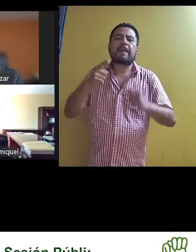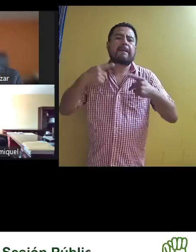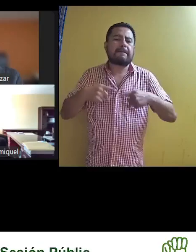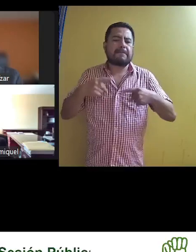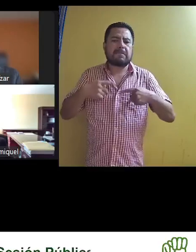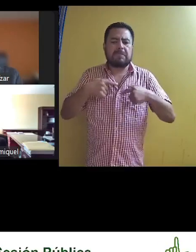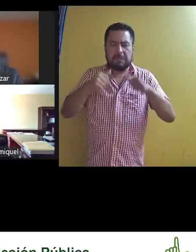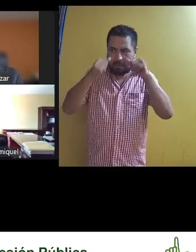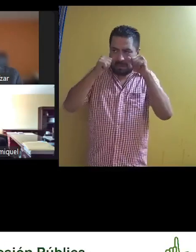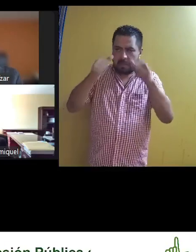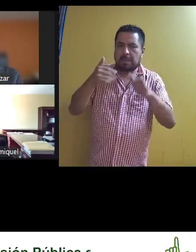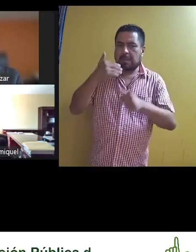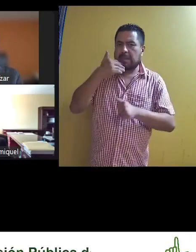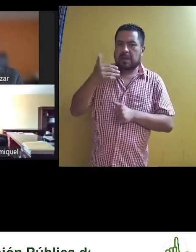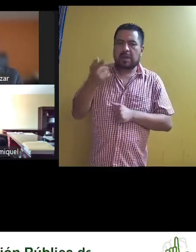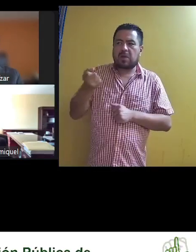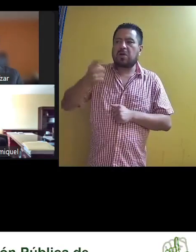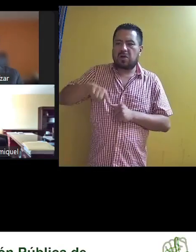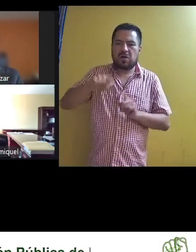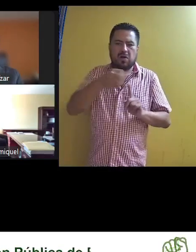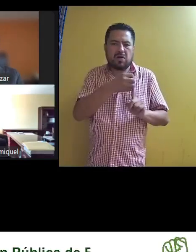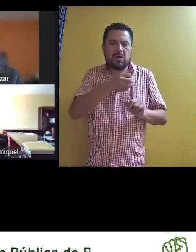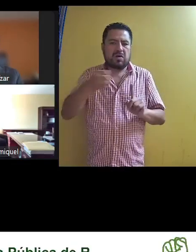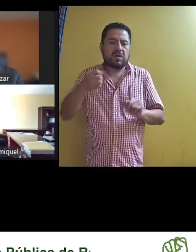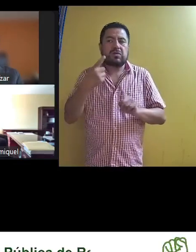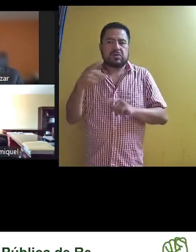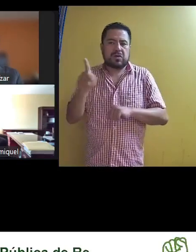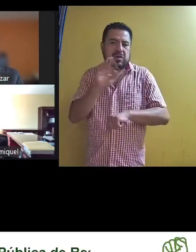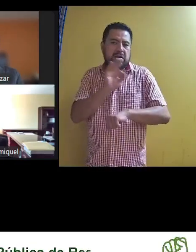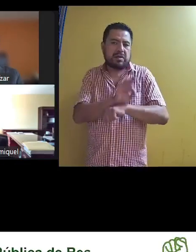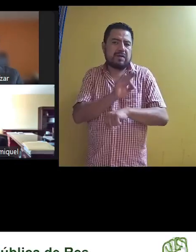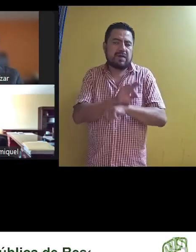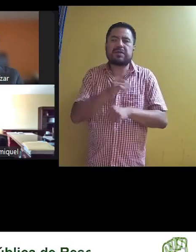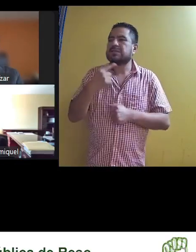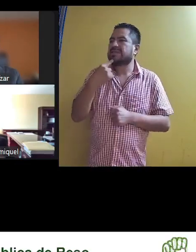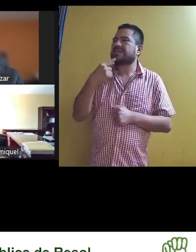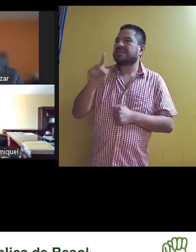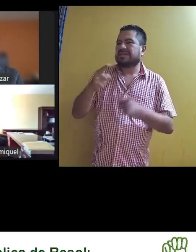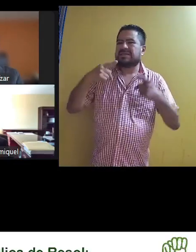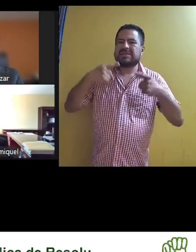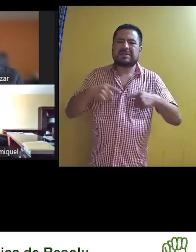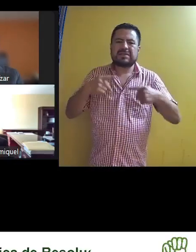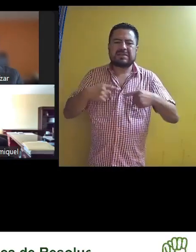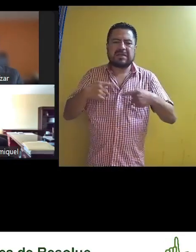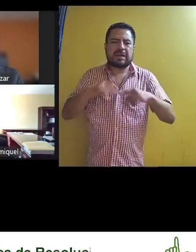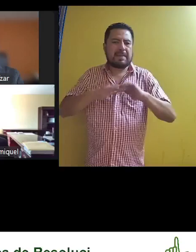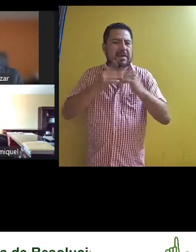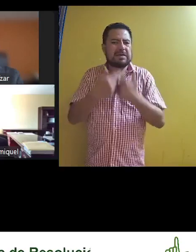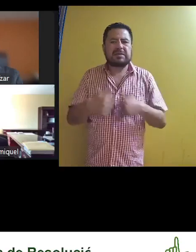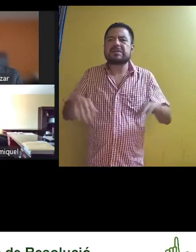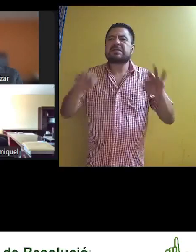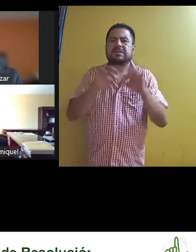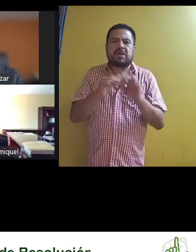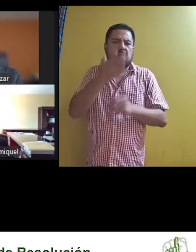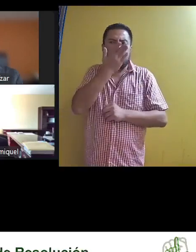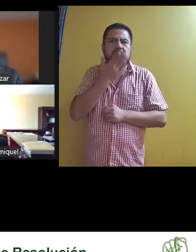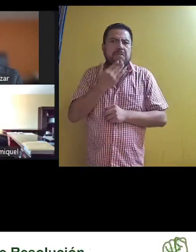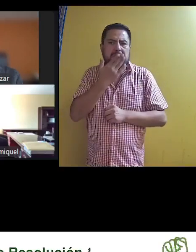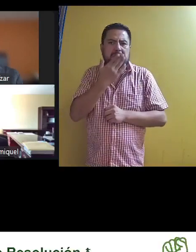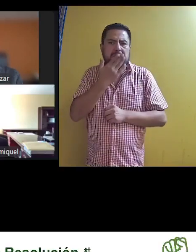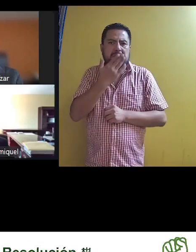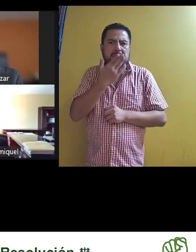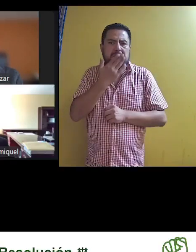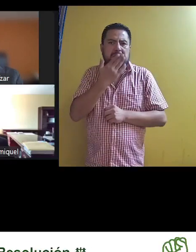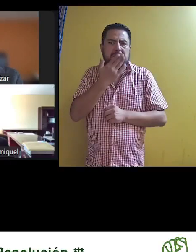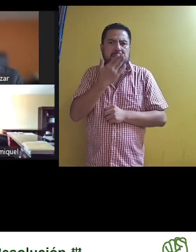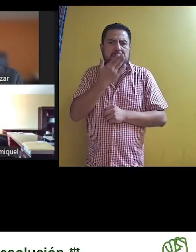las medidas cautelares ordenadas. En su defensa, el denunciado argumentó esencialmente que no se encontraba acreditado